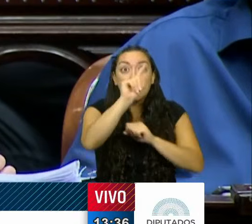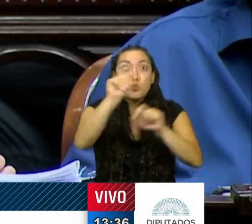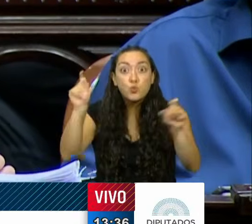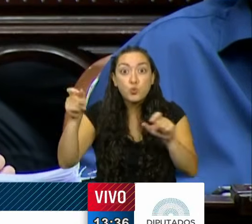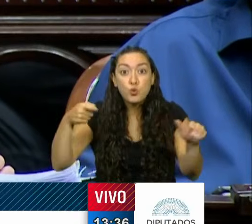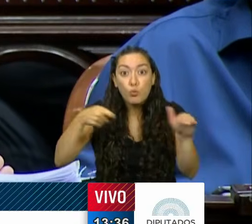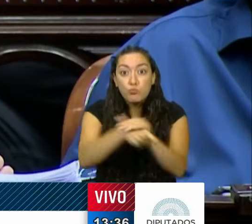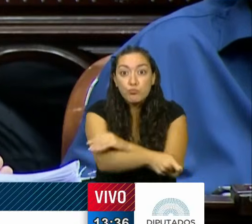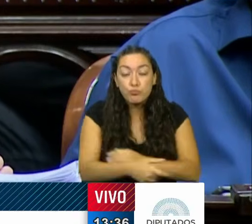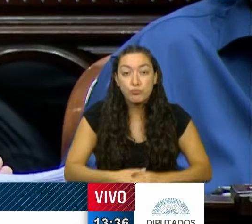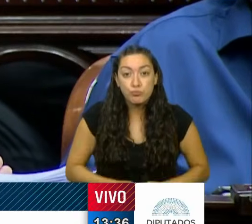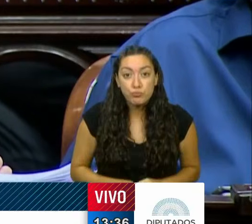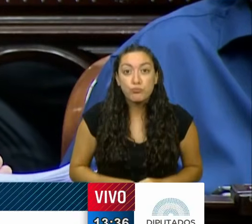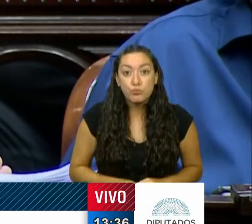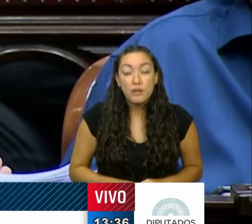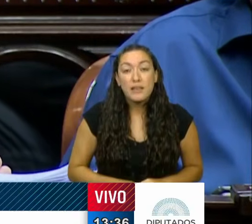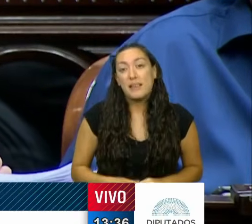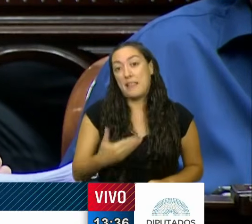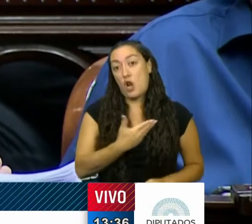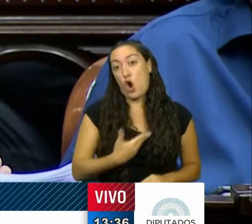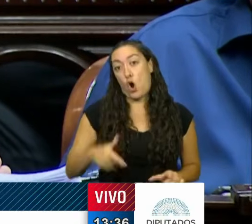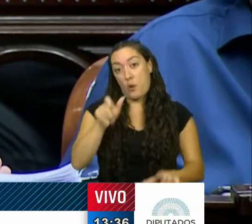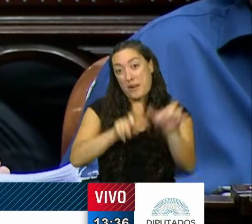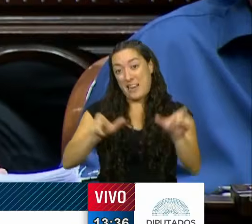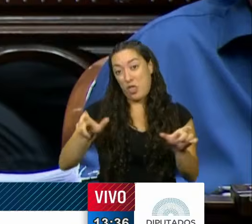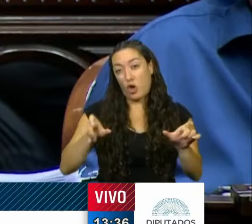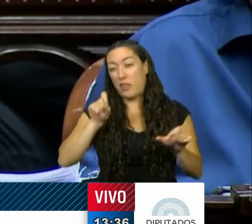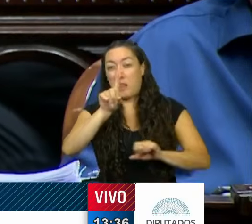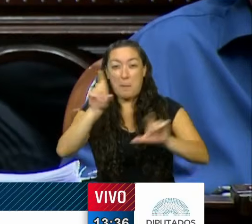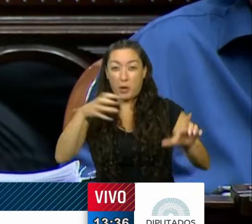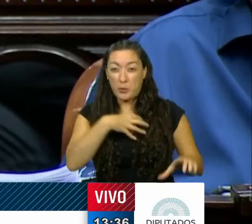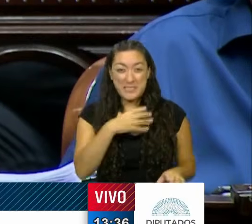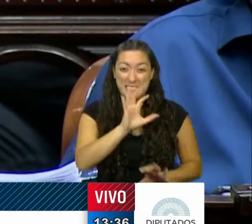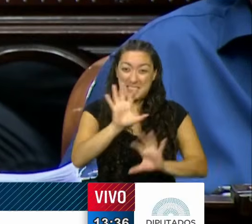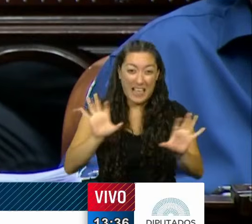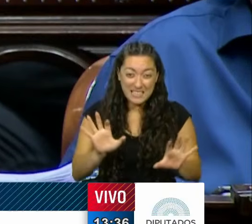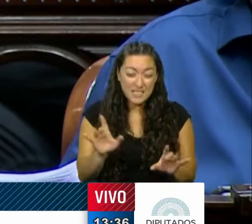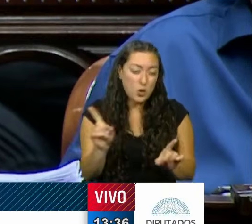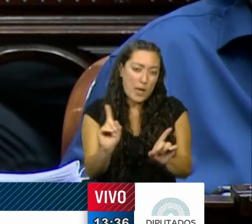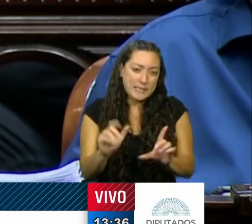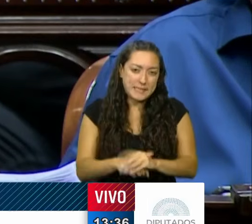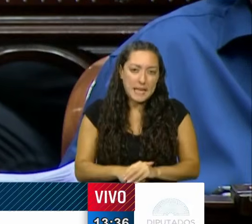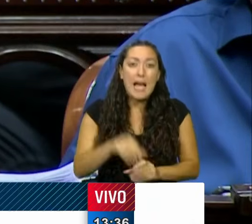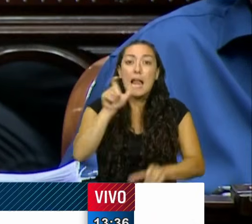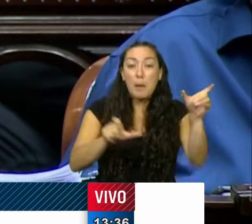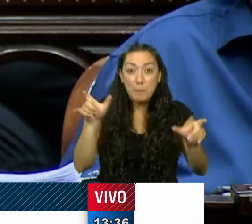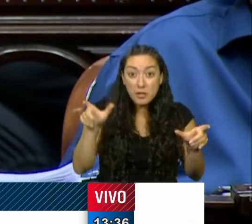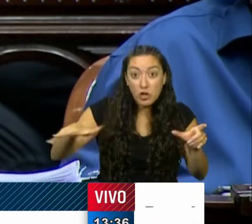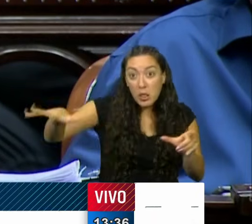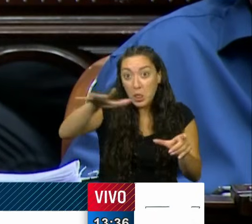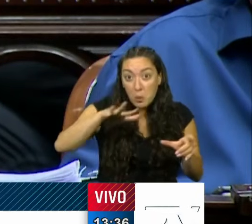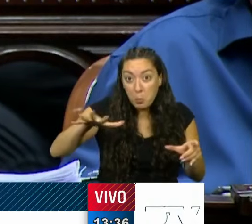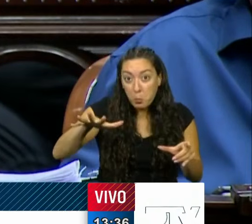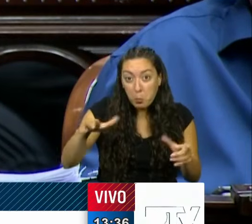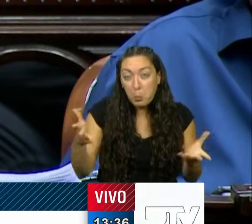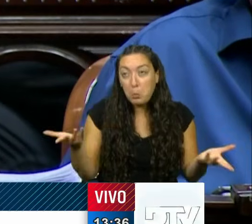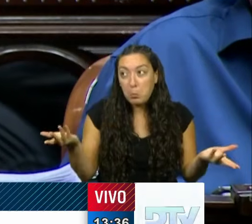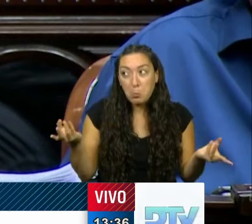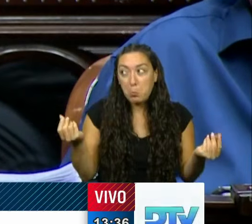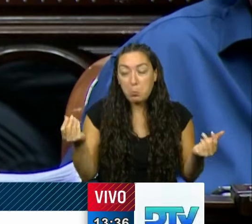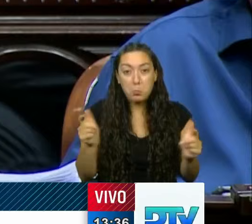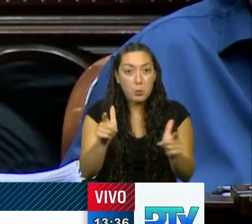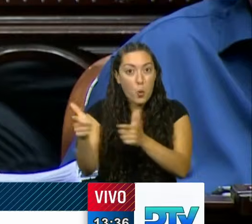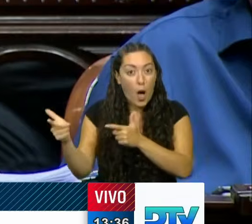diría más bien que son las cajas de los gobernadores, no de las provincias. Porque después la gente no ve nada. No ve que le llegue